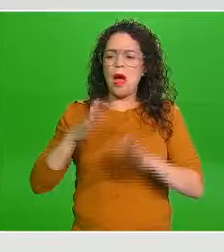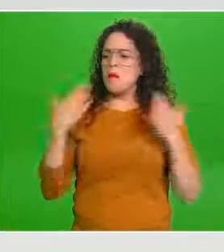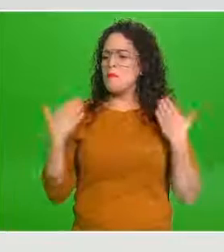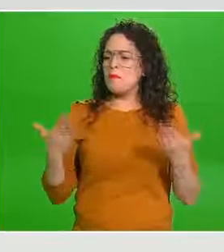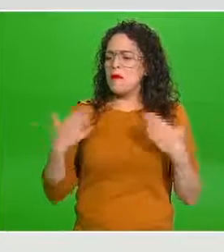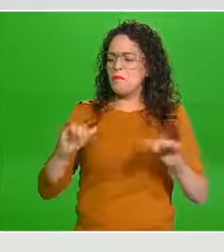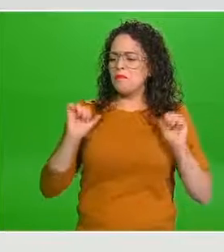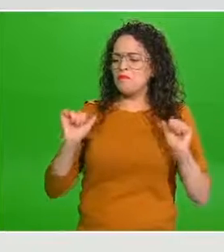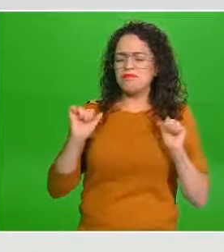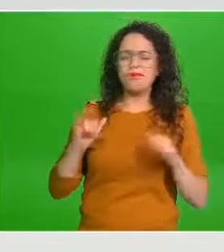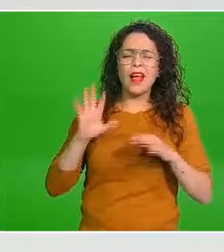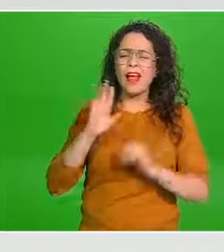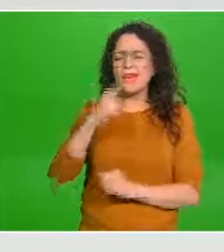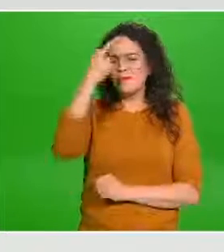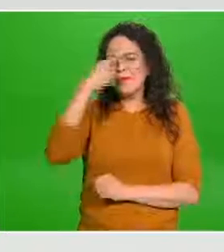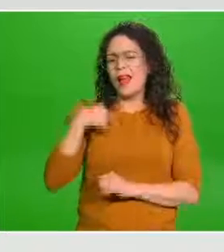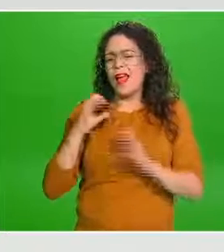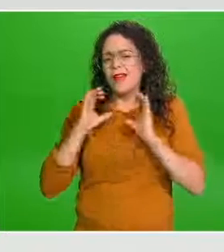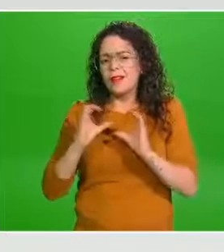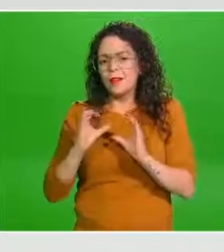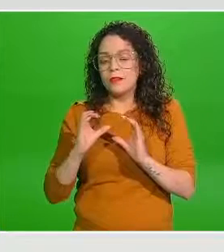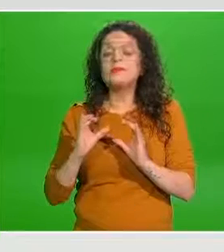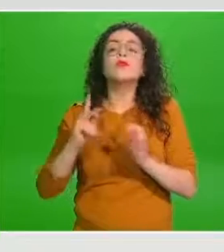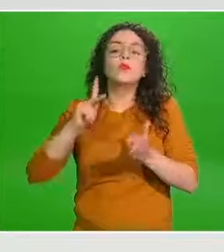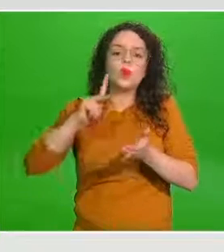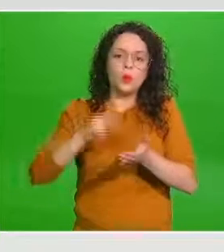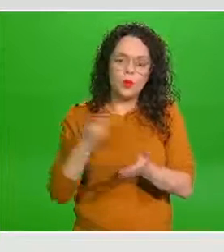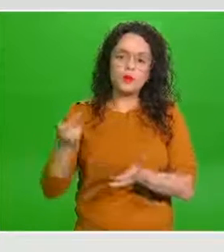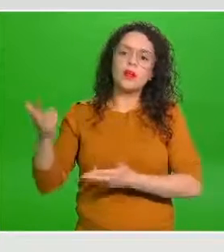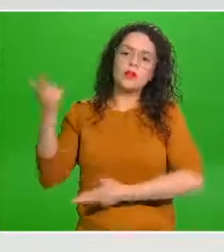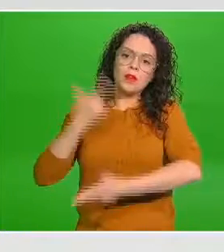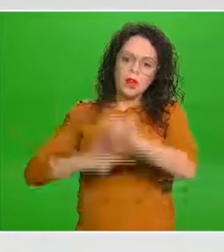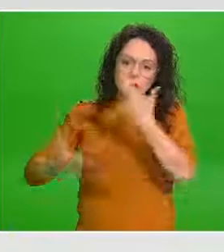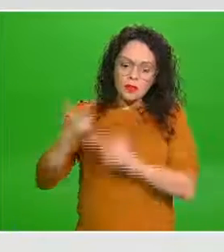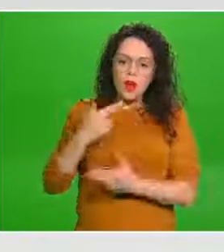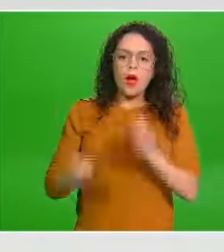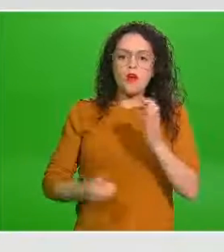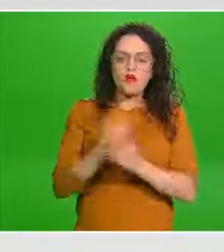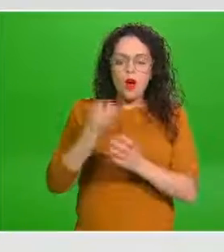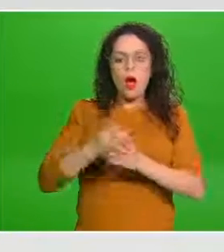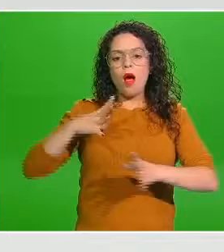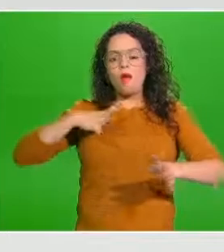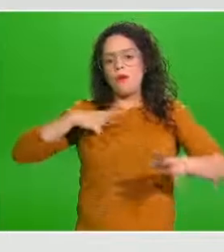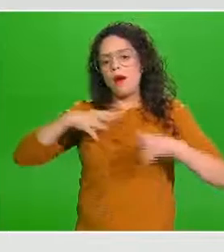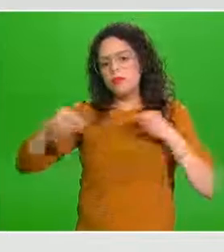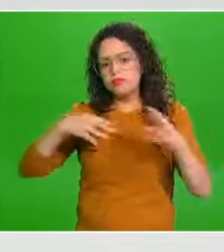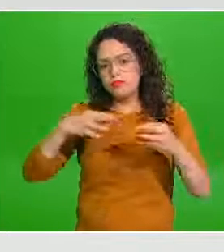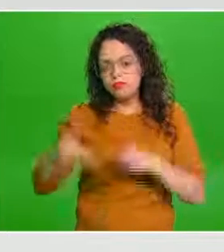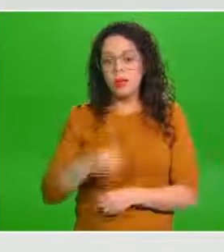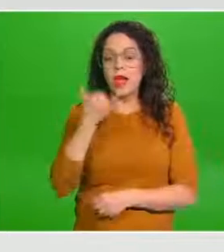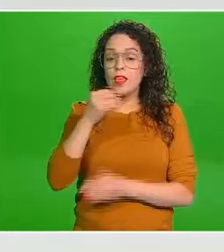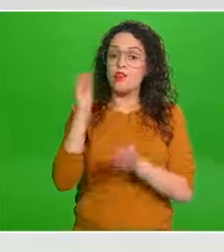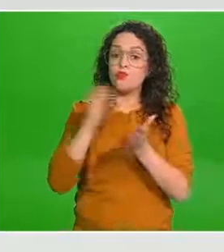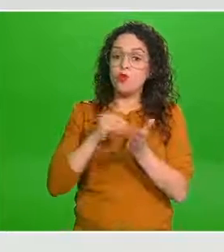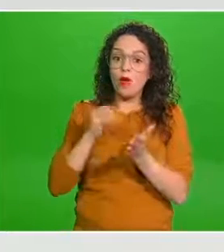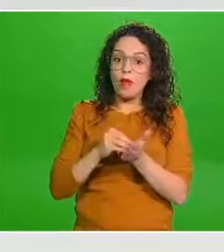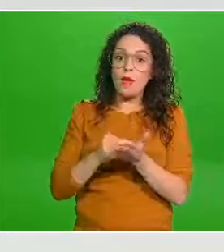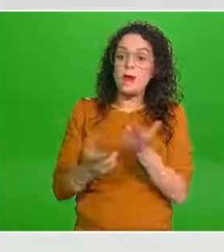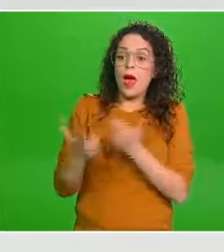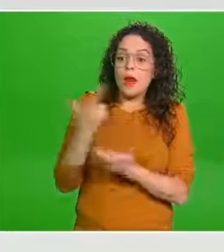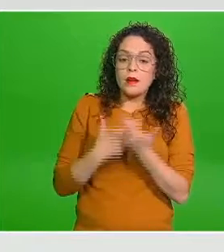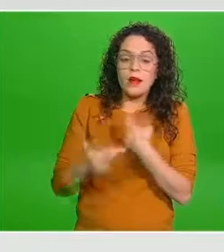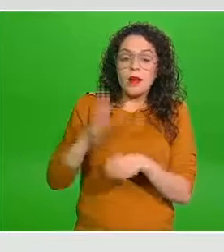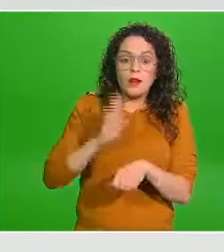de prevención, entonces de seguro empezaremos a tener nuevos contagios y de seguro podremos tener todavía rebrotes